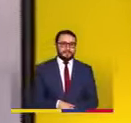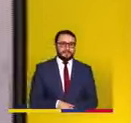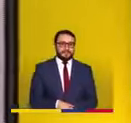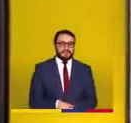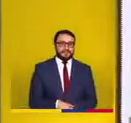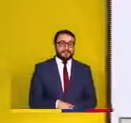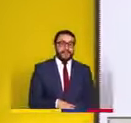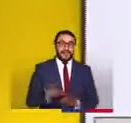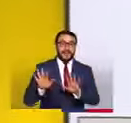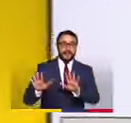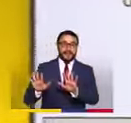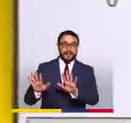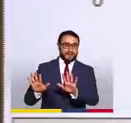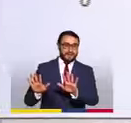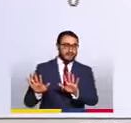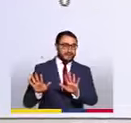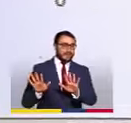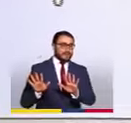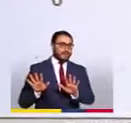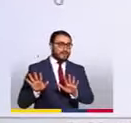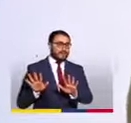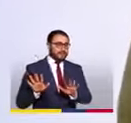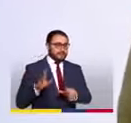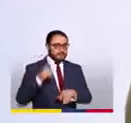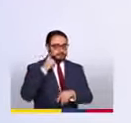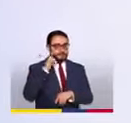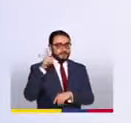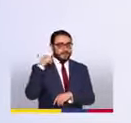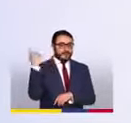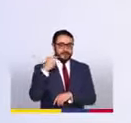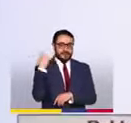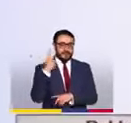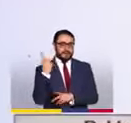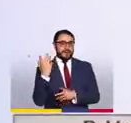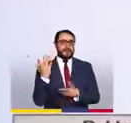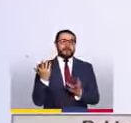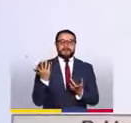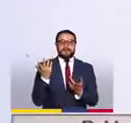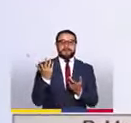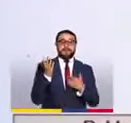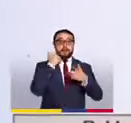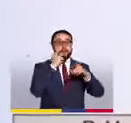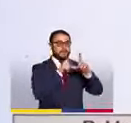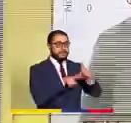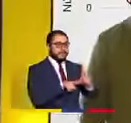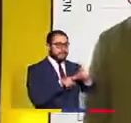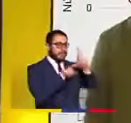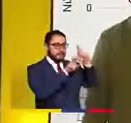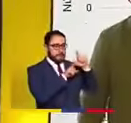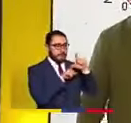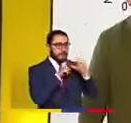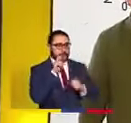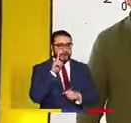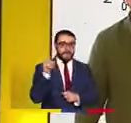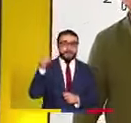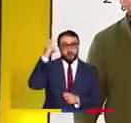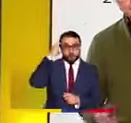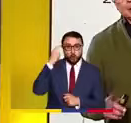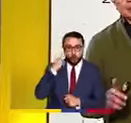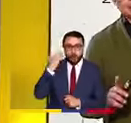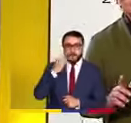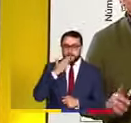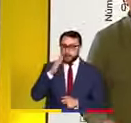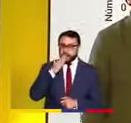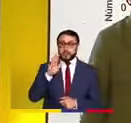Ahí, vamos, esta es la general, esta es La Guajira, ya Chocó, ya